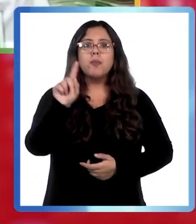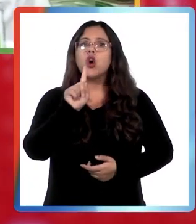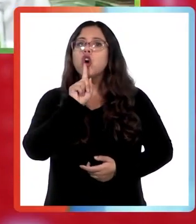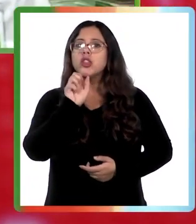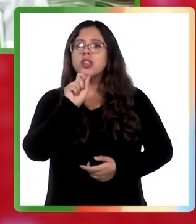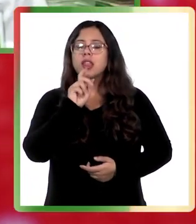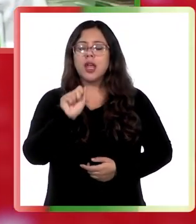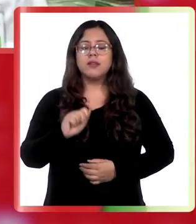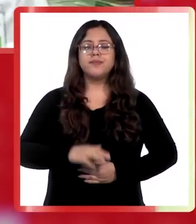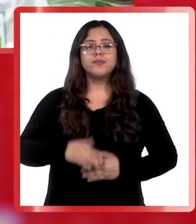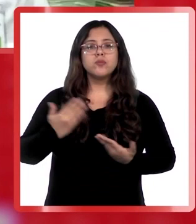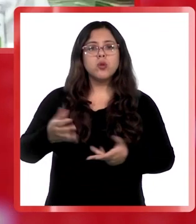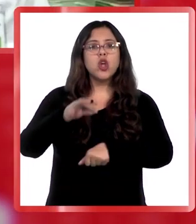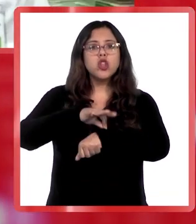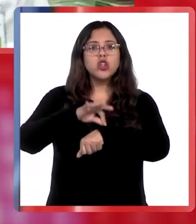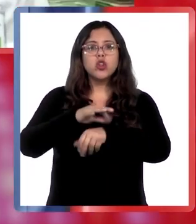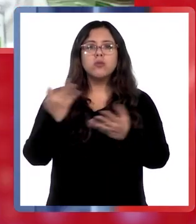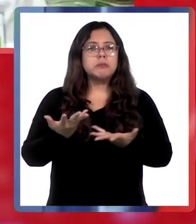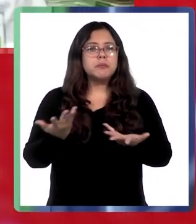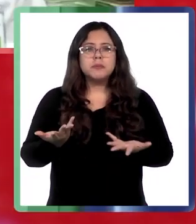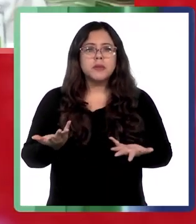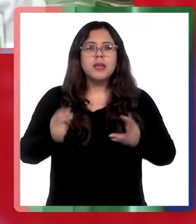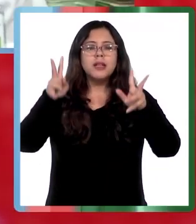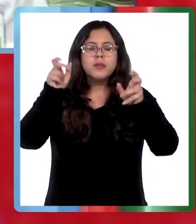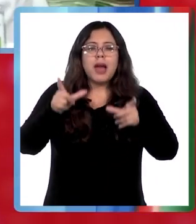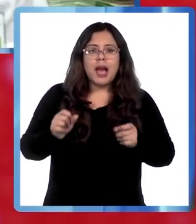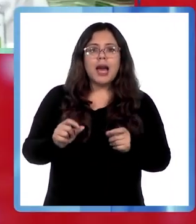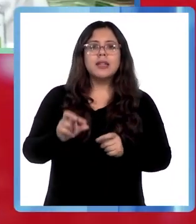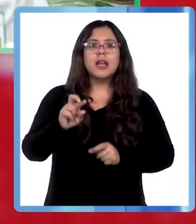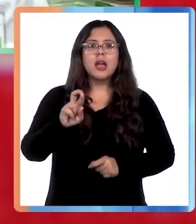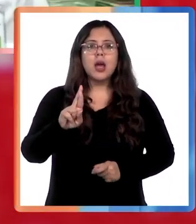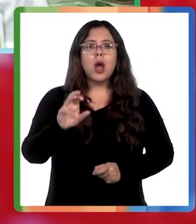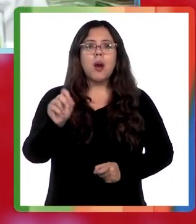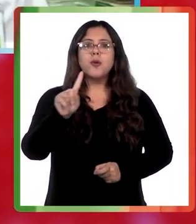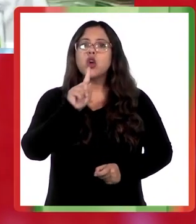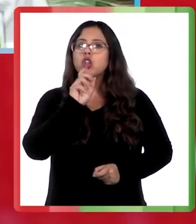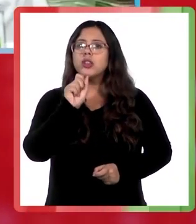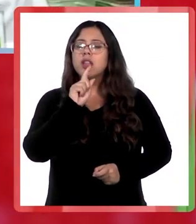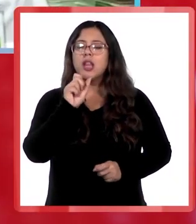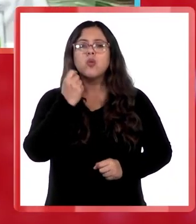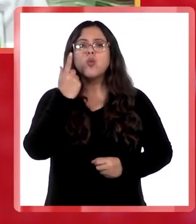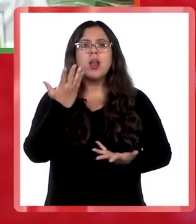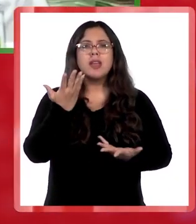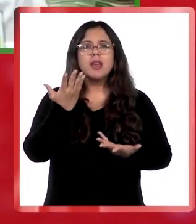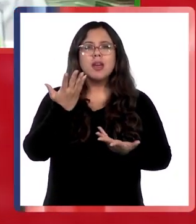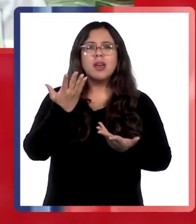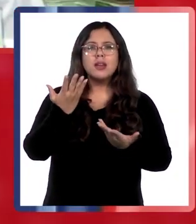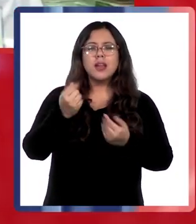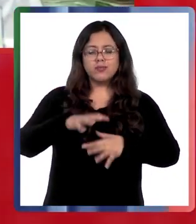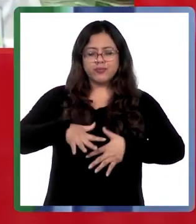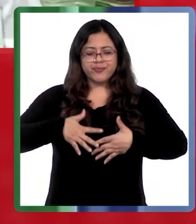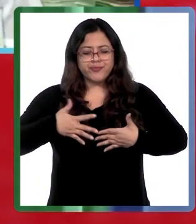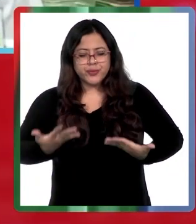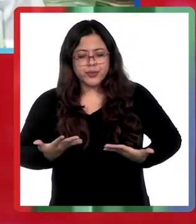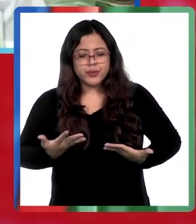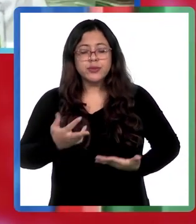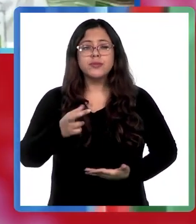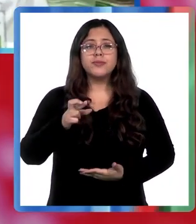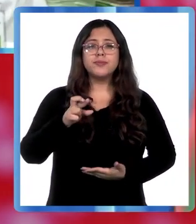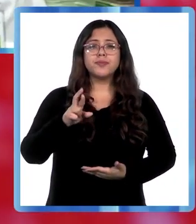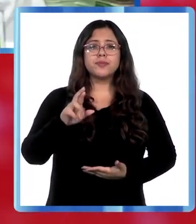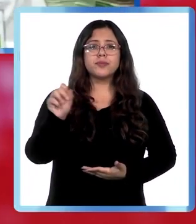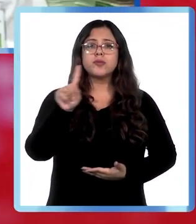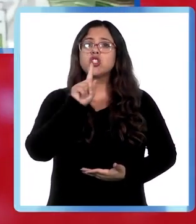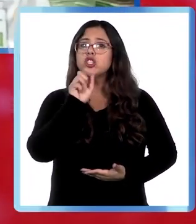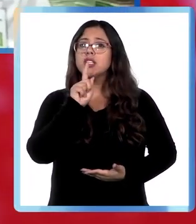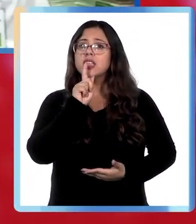Sí. Bueno, doctor, ¿y en qué consiste el cáncer de próstata? ¿Cuáles son los síntomas? Bueno, la